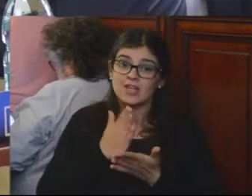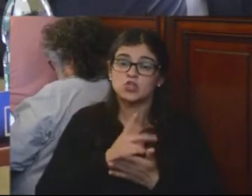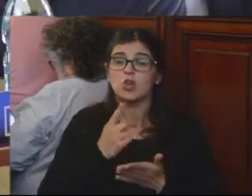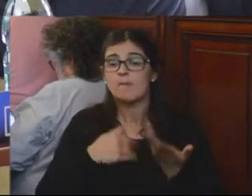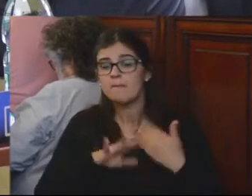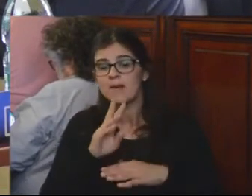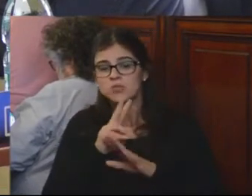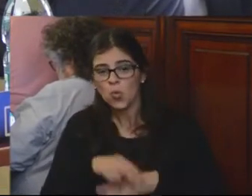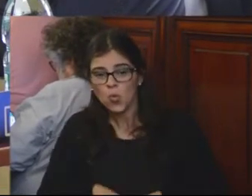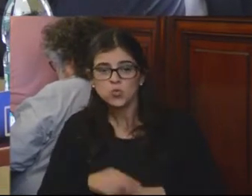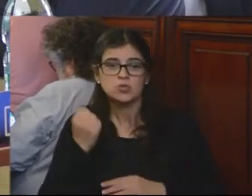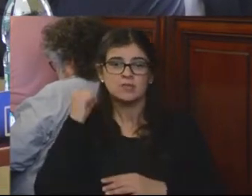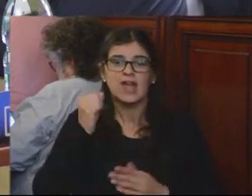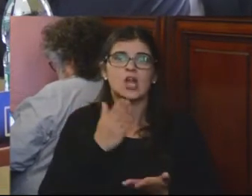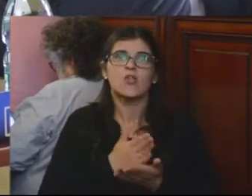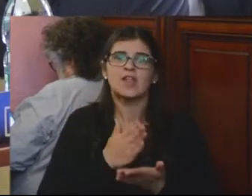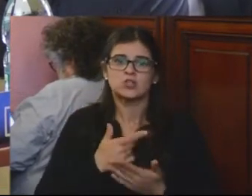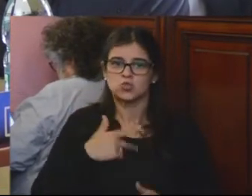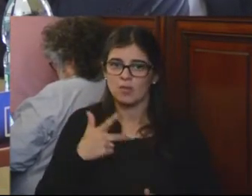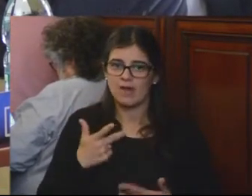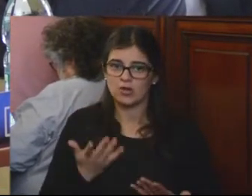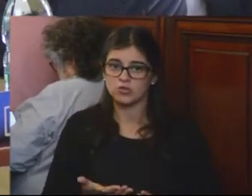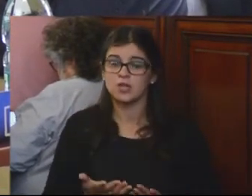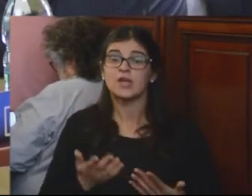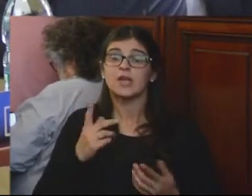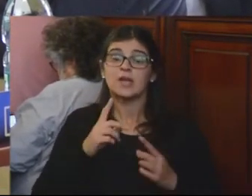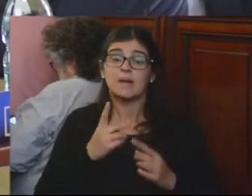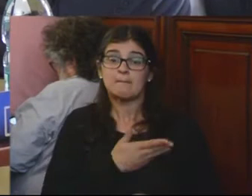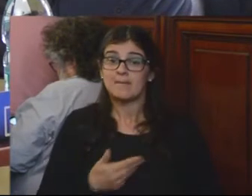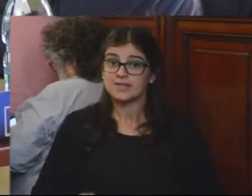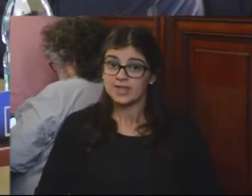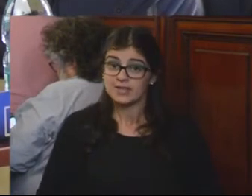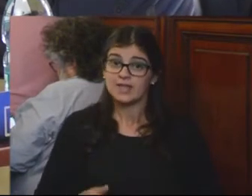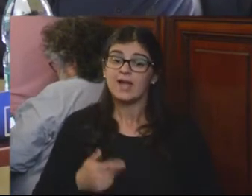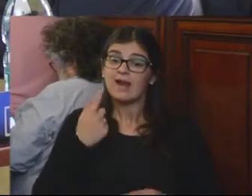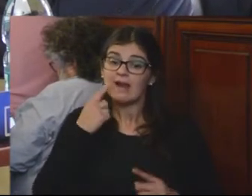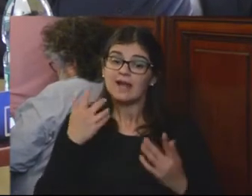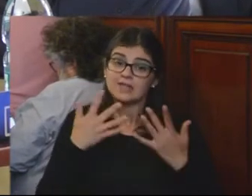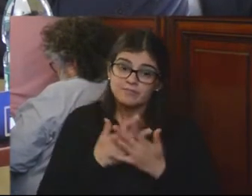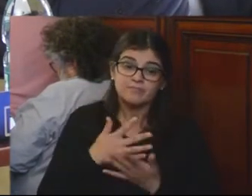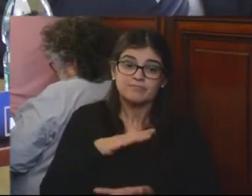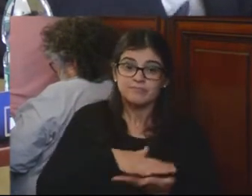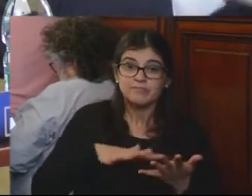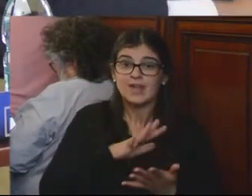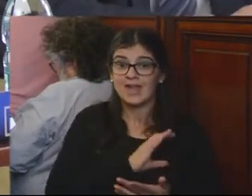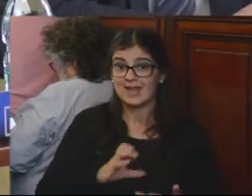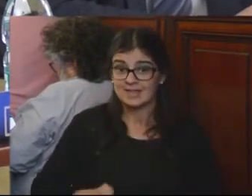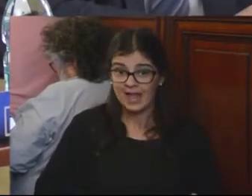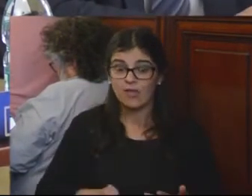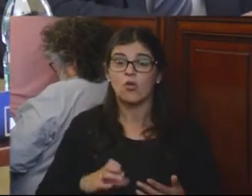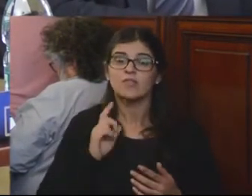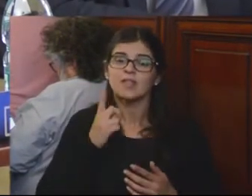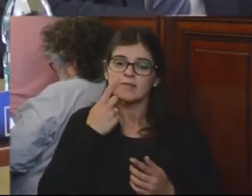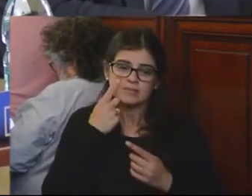husos estudios en nombre de los derechos humanos señor presidente la tragedia del terrorismo de estado se debe dimensionar con